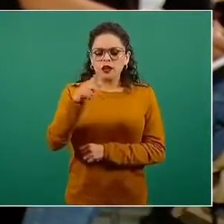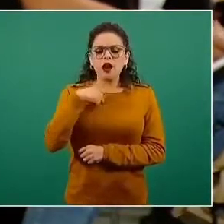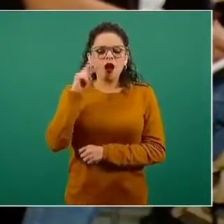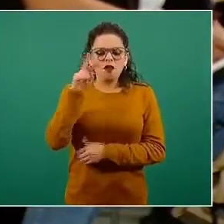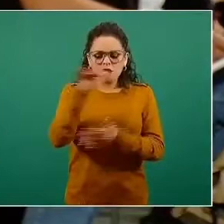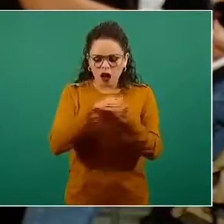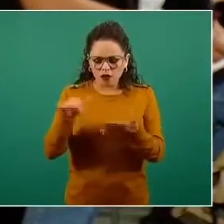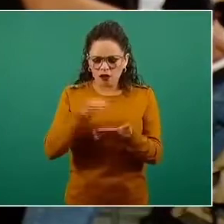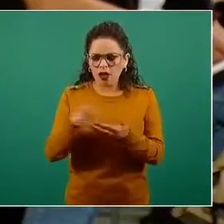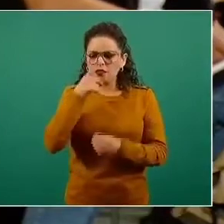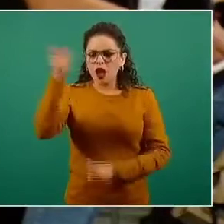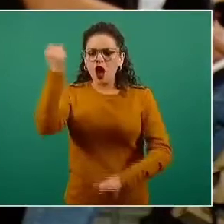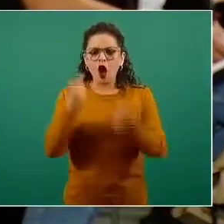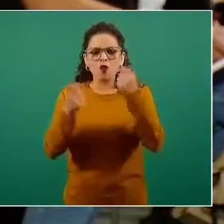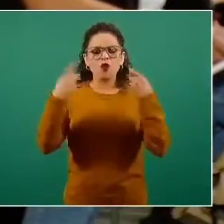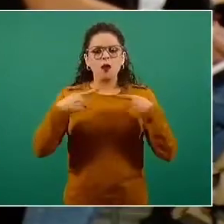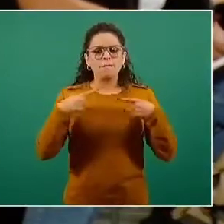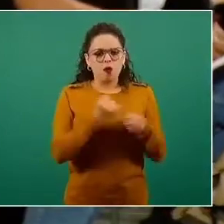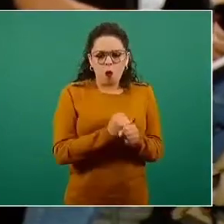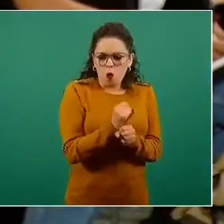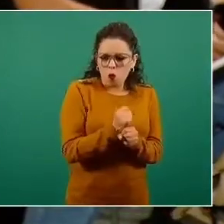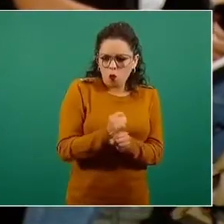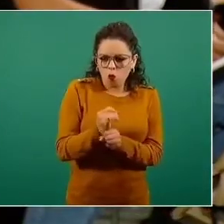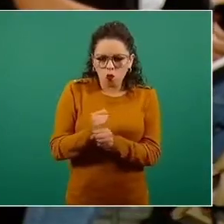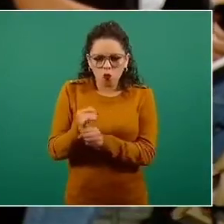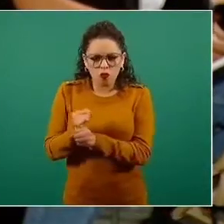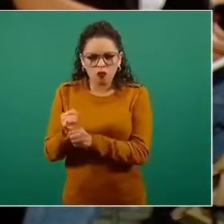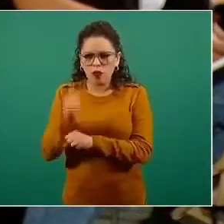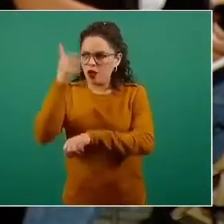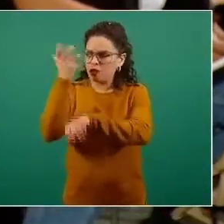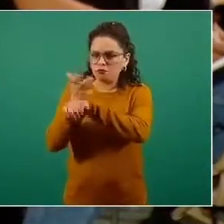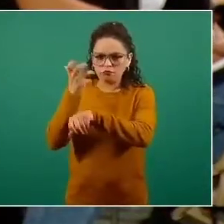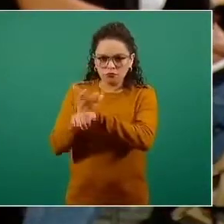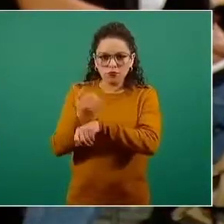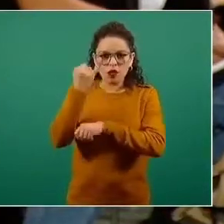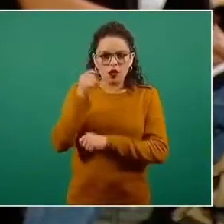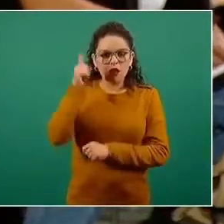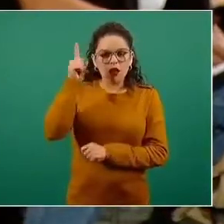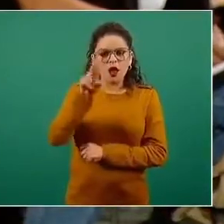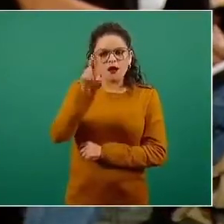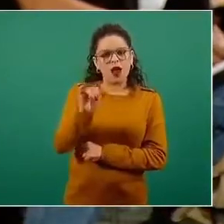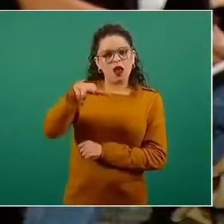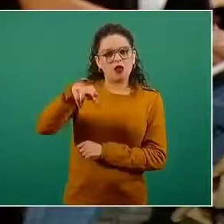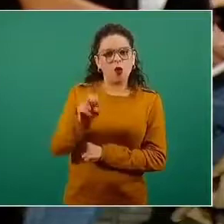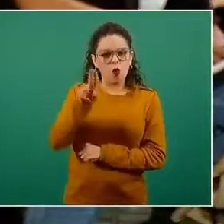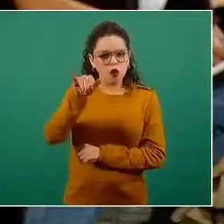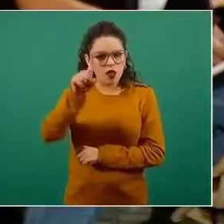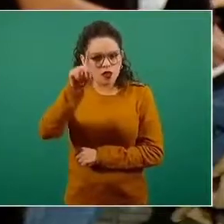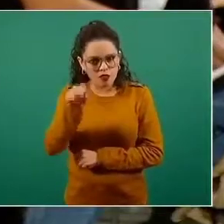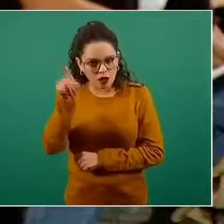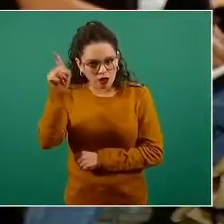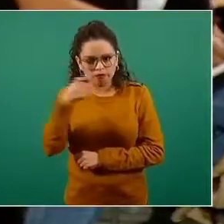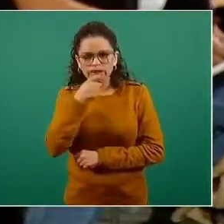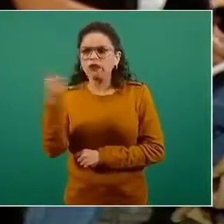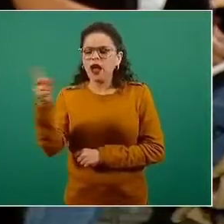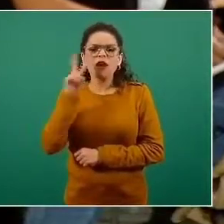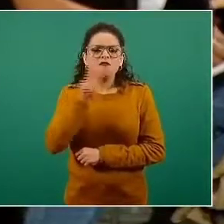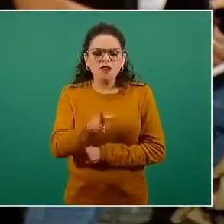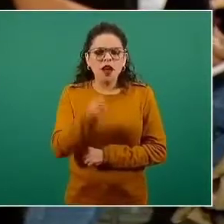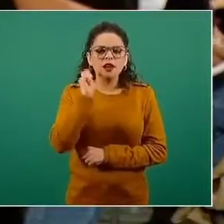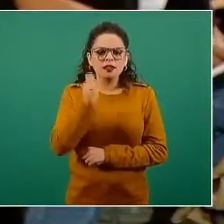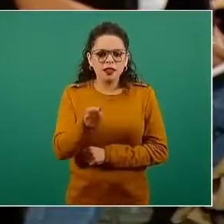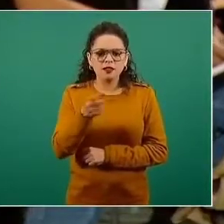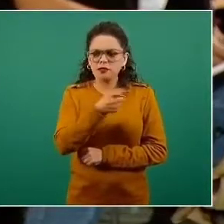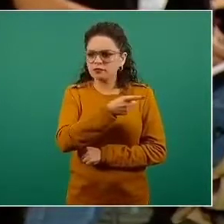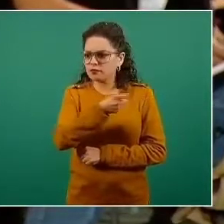de algunos investigadores en Estados Unidos y en Reino Unido, que ellos fueron también de alguna